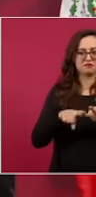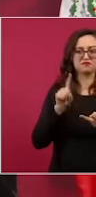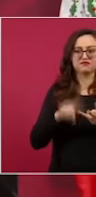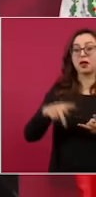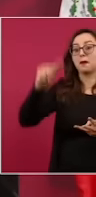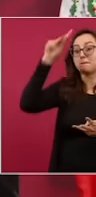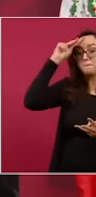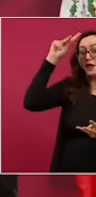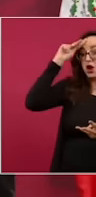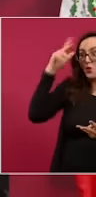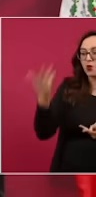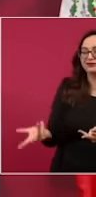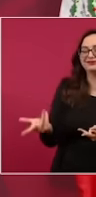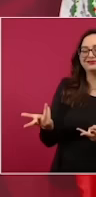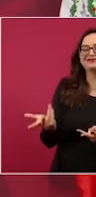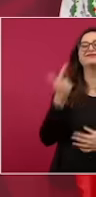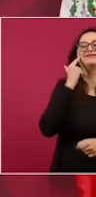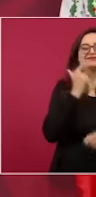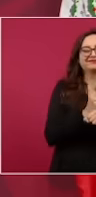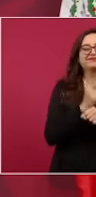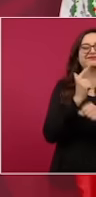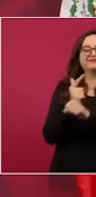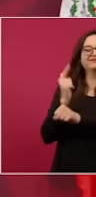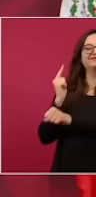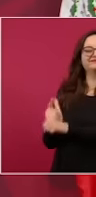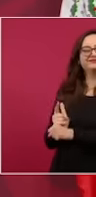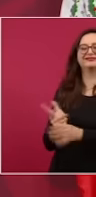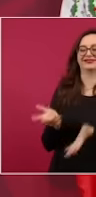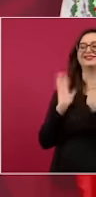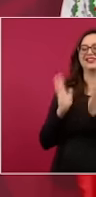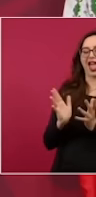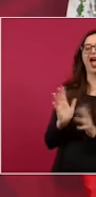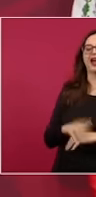Perú. Por eso, mi recomendación